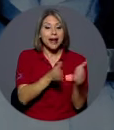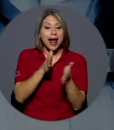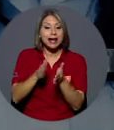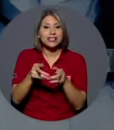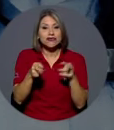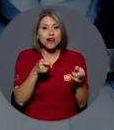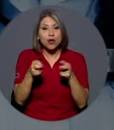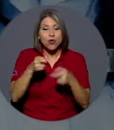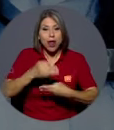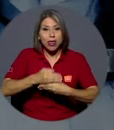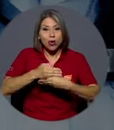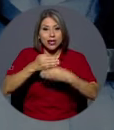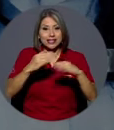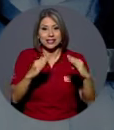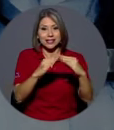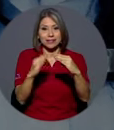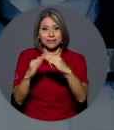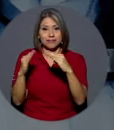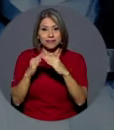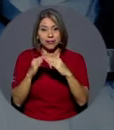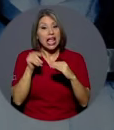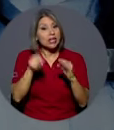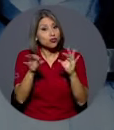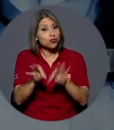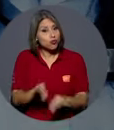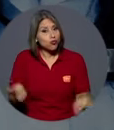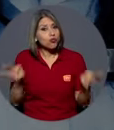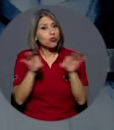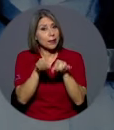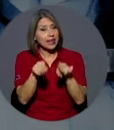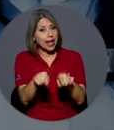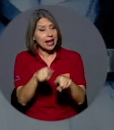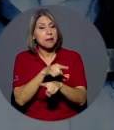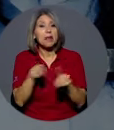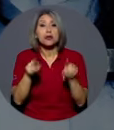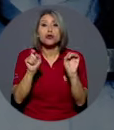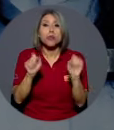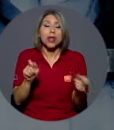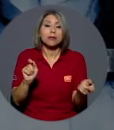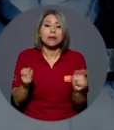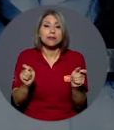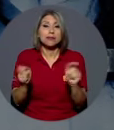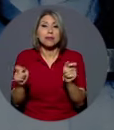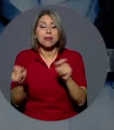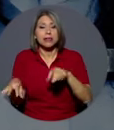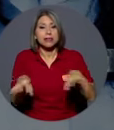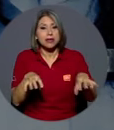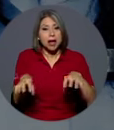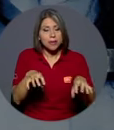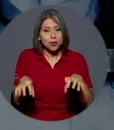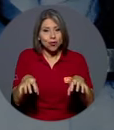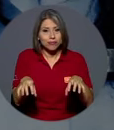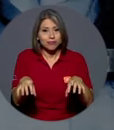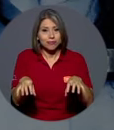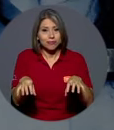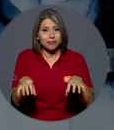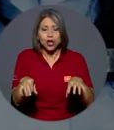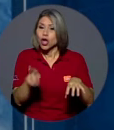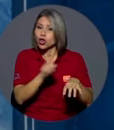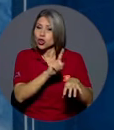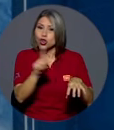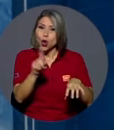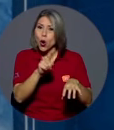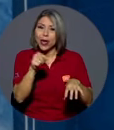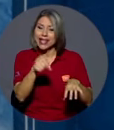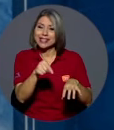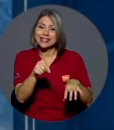reguladores. Los planes reguladores son un instrumento fundamental, pero son un instrumento dinámico. Y como es dinámico, no